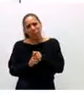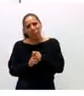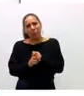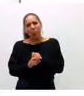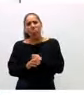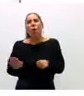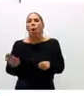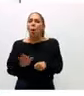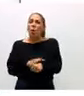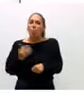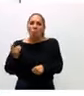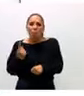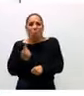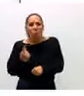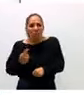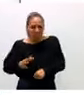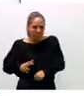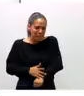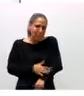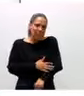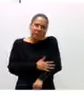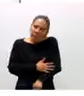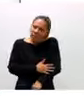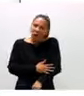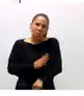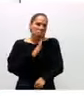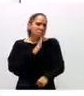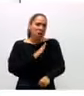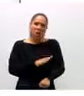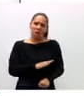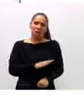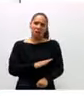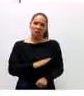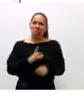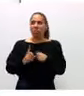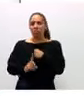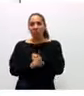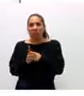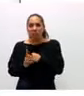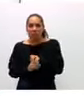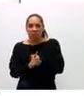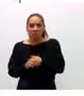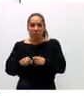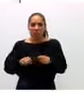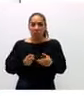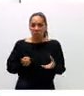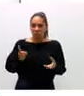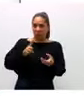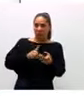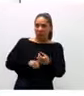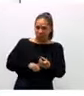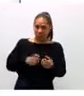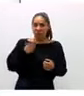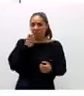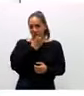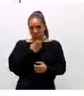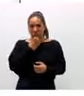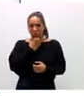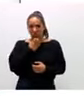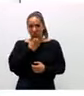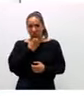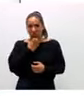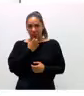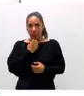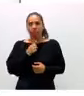emocional, afectiva y también social, de reconocimiento, de pertenencia, etcétera. La otra parte escucha